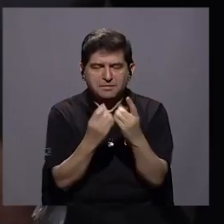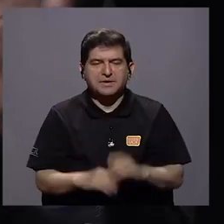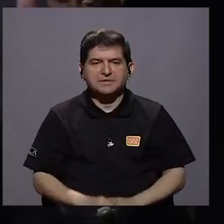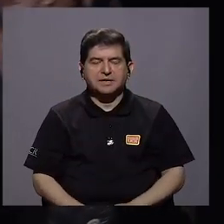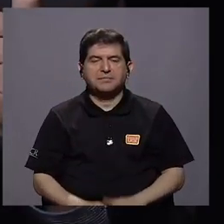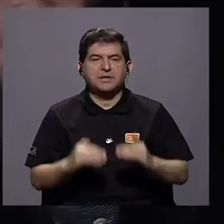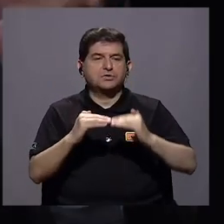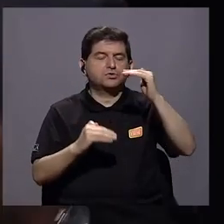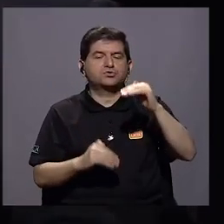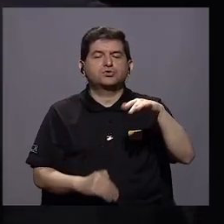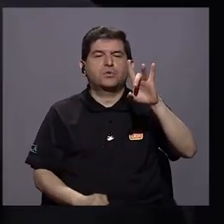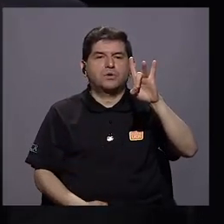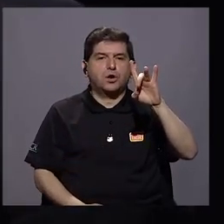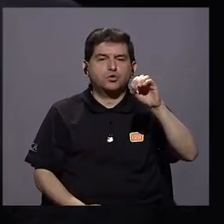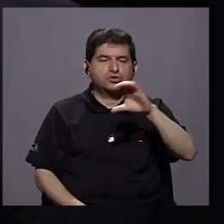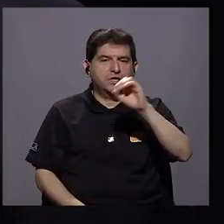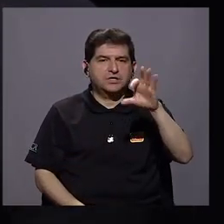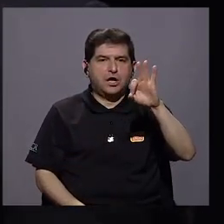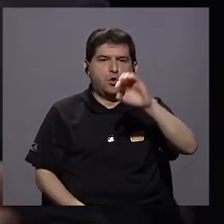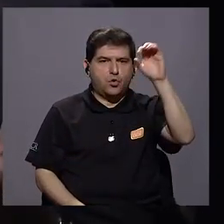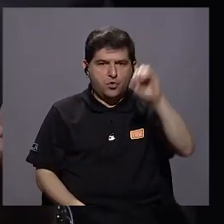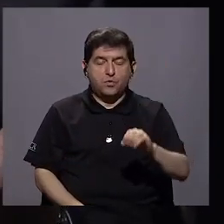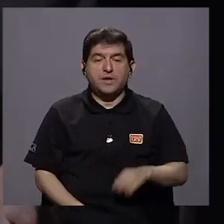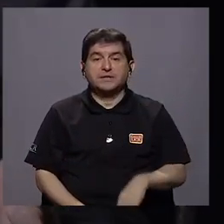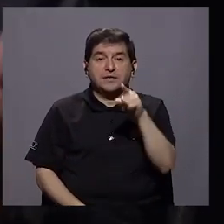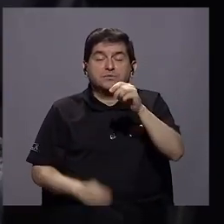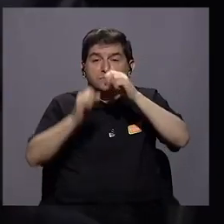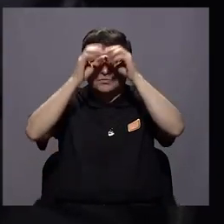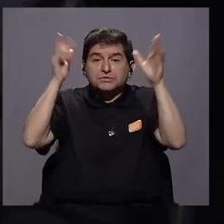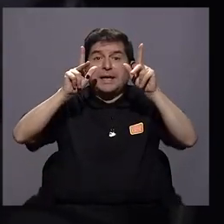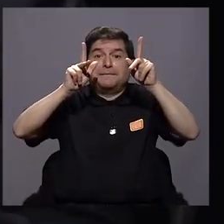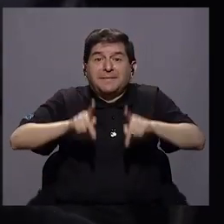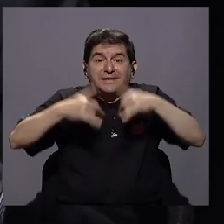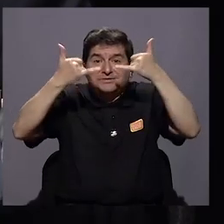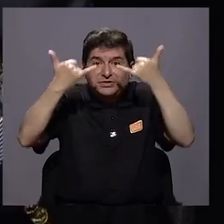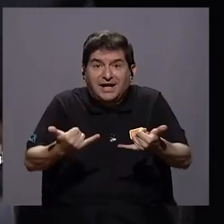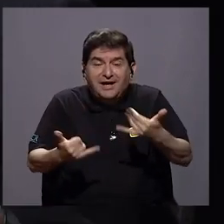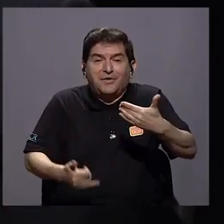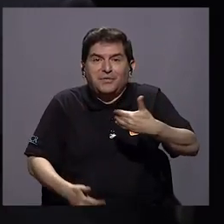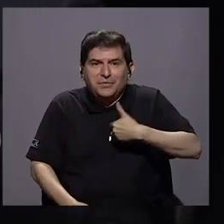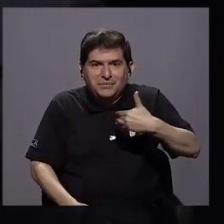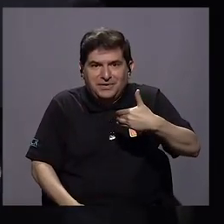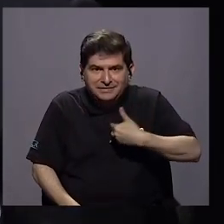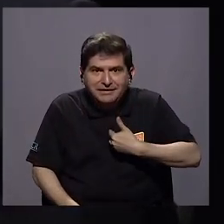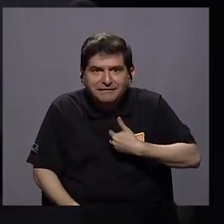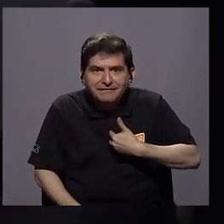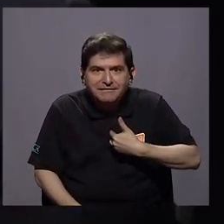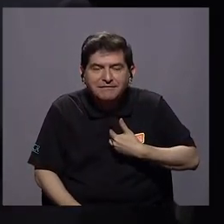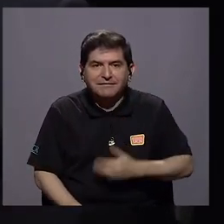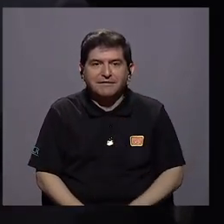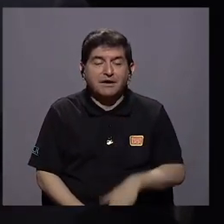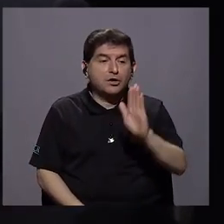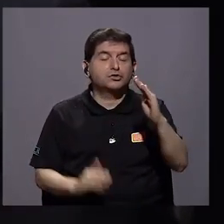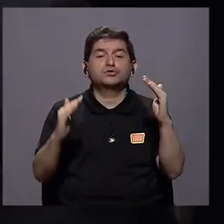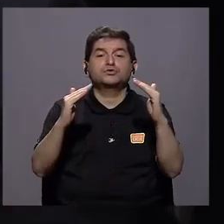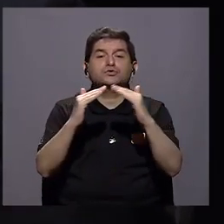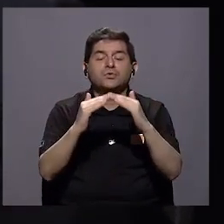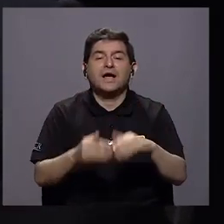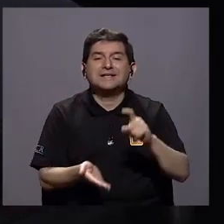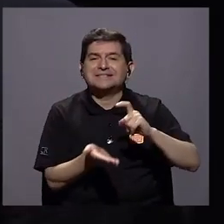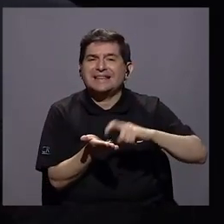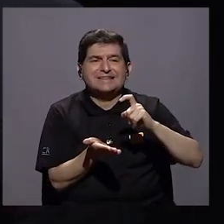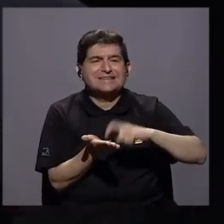a más del 80, del 90%. Imagínese que esa gente ya tienen su casa, su